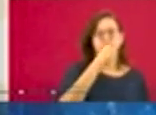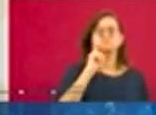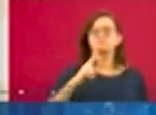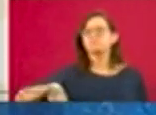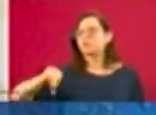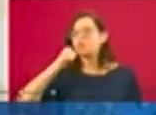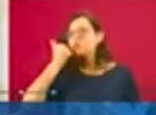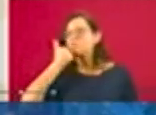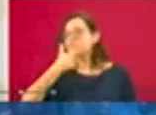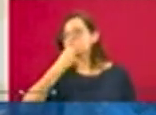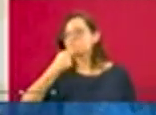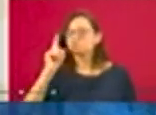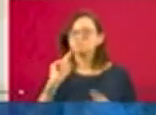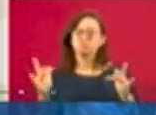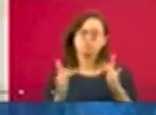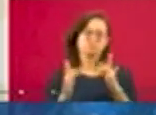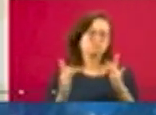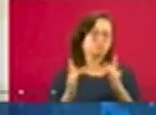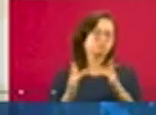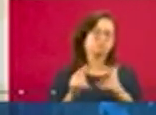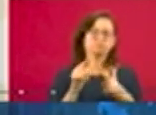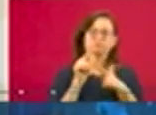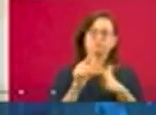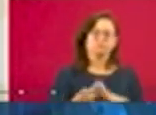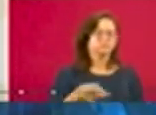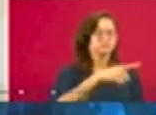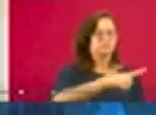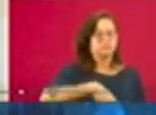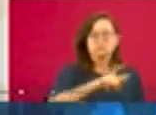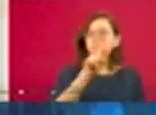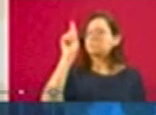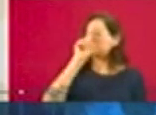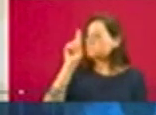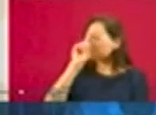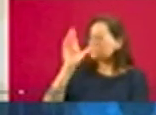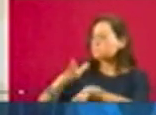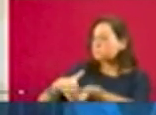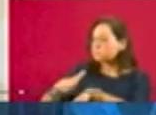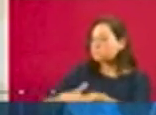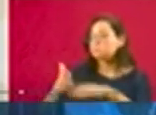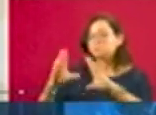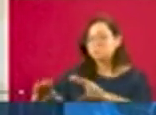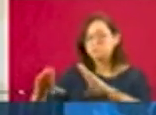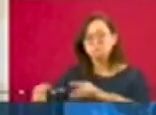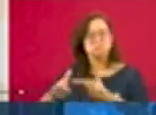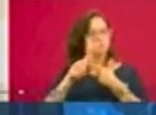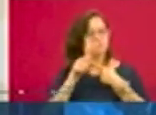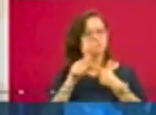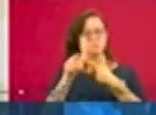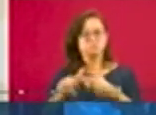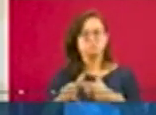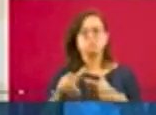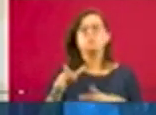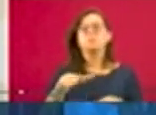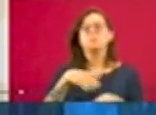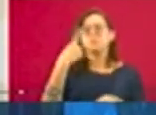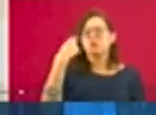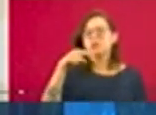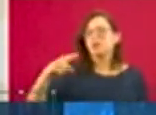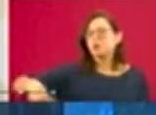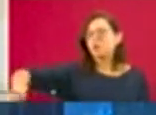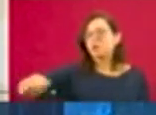que pasen los meses. Incluso hay países que dicen hasta que no haya vacuna no habrá clases. Y nosotros, pues con todas